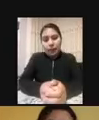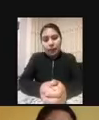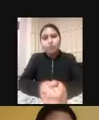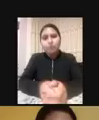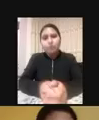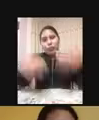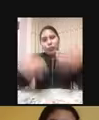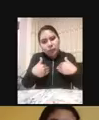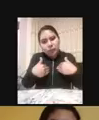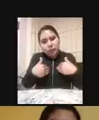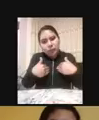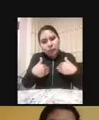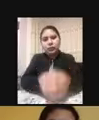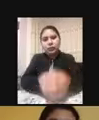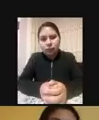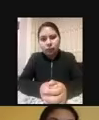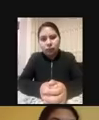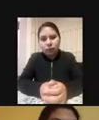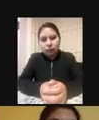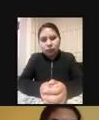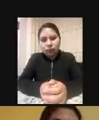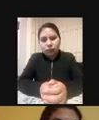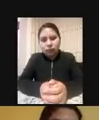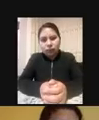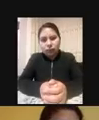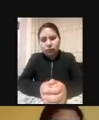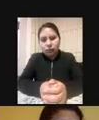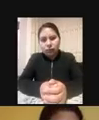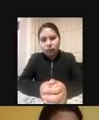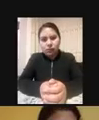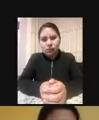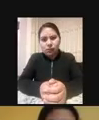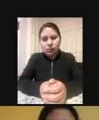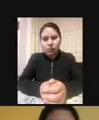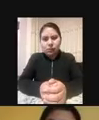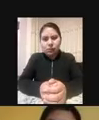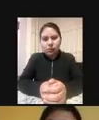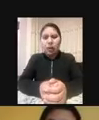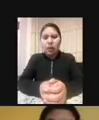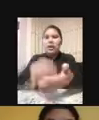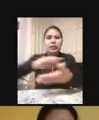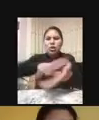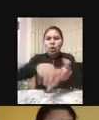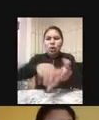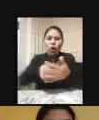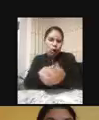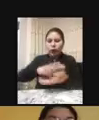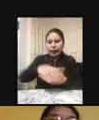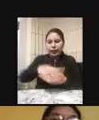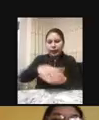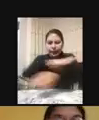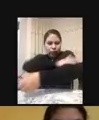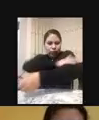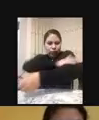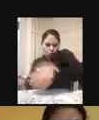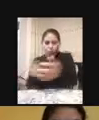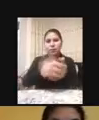área de fisioterapia nos brinda un mapeo general de todo lo que son movimientos, y esto nos va a permitir en el área